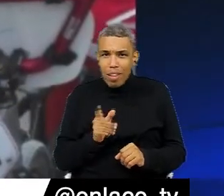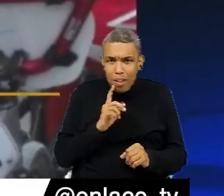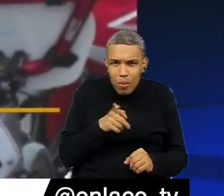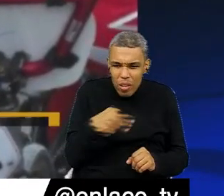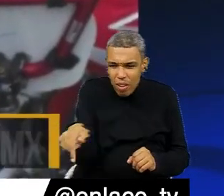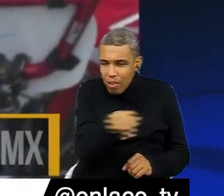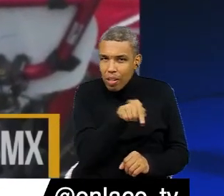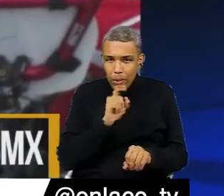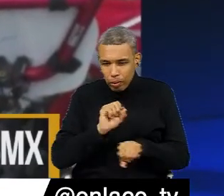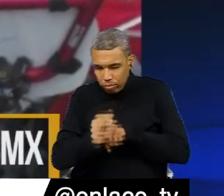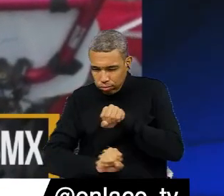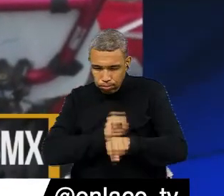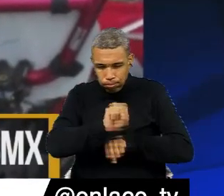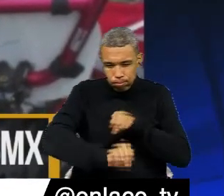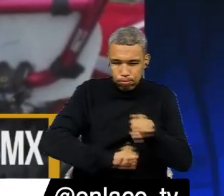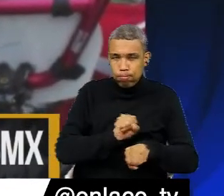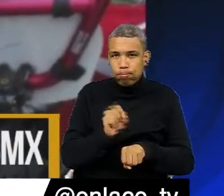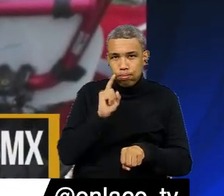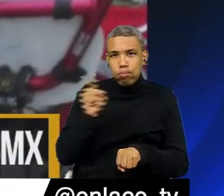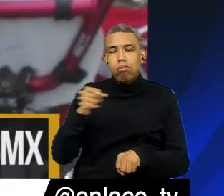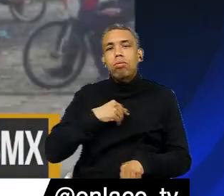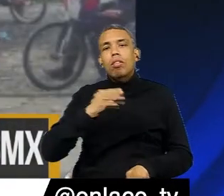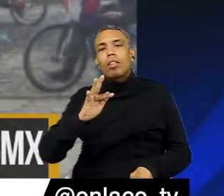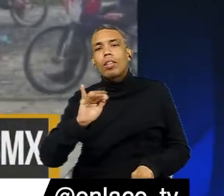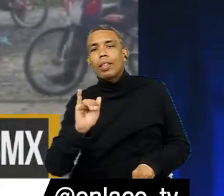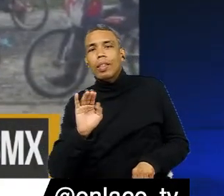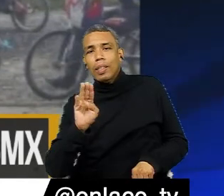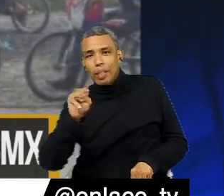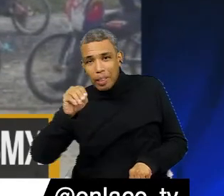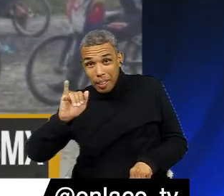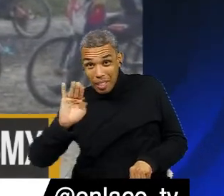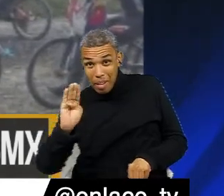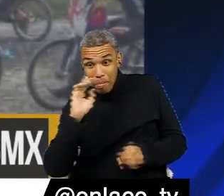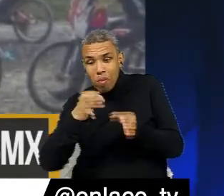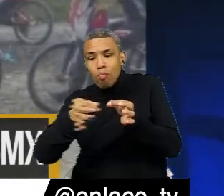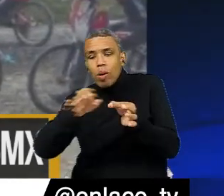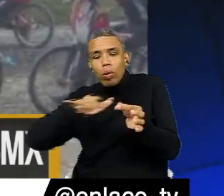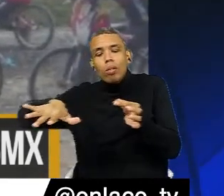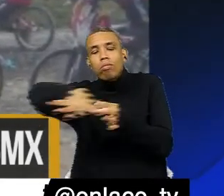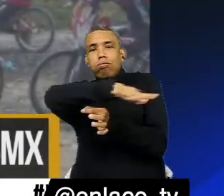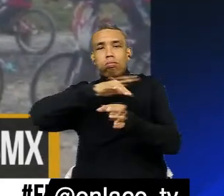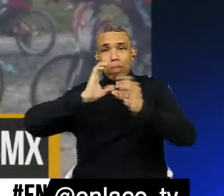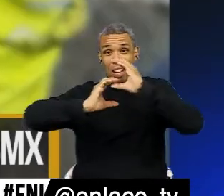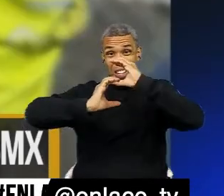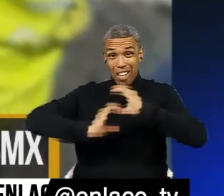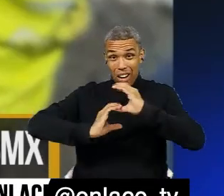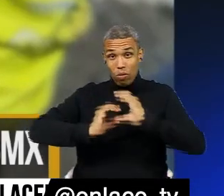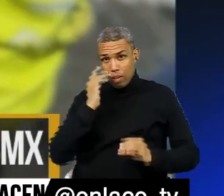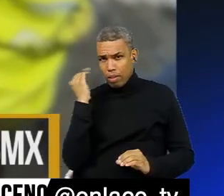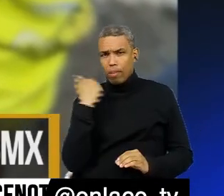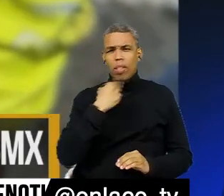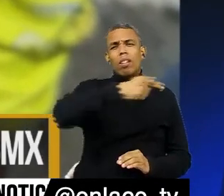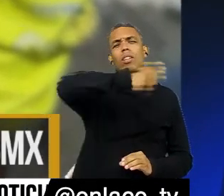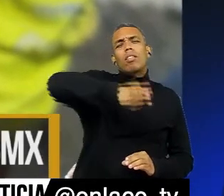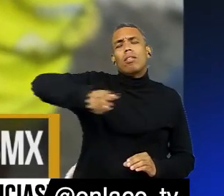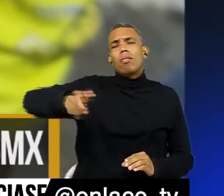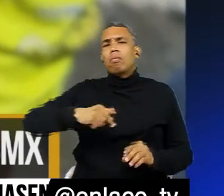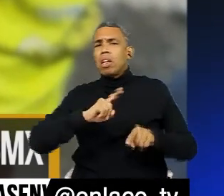BMX, la cual se desarrolló en Timbío, Cauca. Los tres clubes de la ciudad compitieron con deportistas de 6 a 16 años de